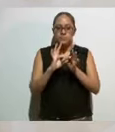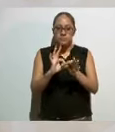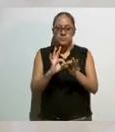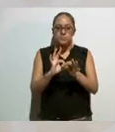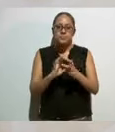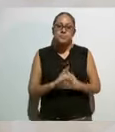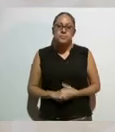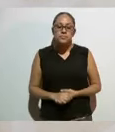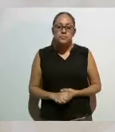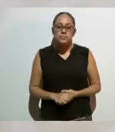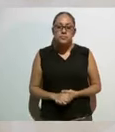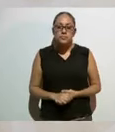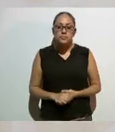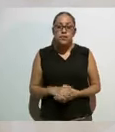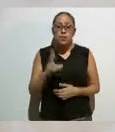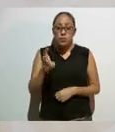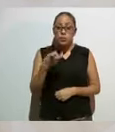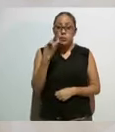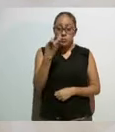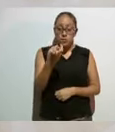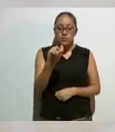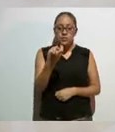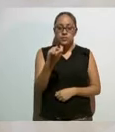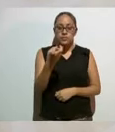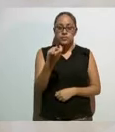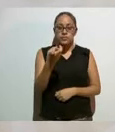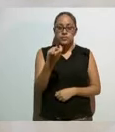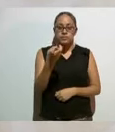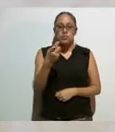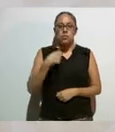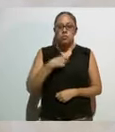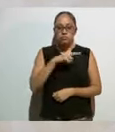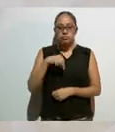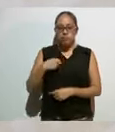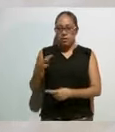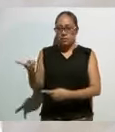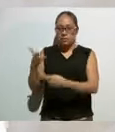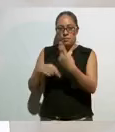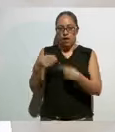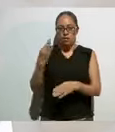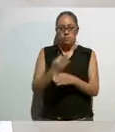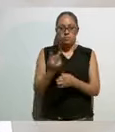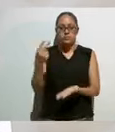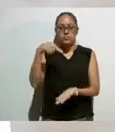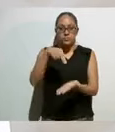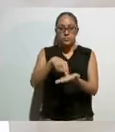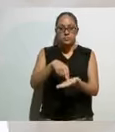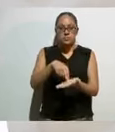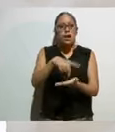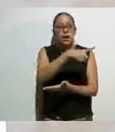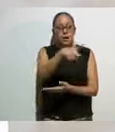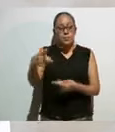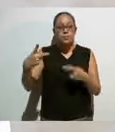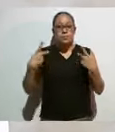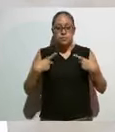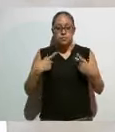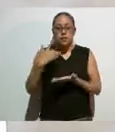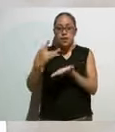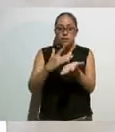Y por eso llegamos, por la voluntad del pueblo. Y tenemos